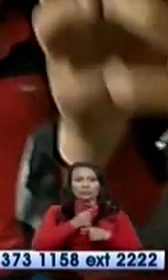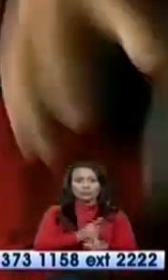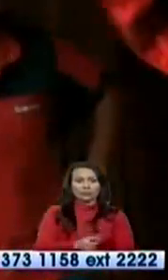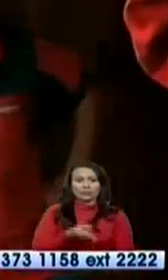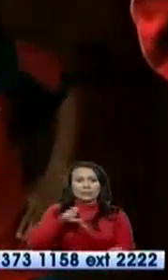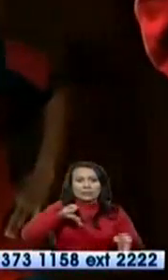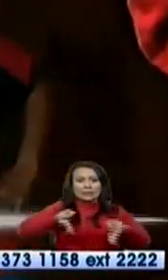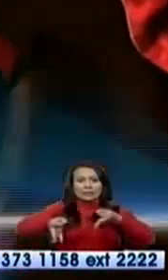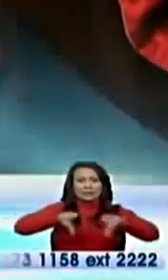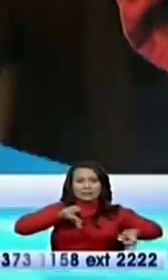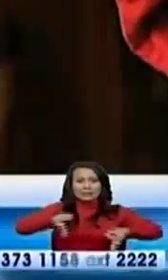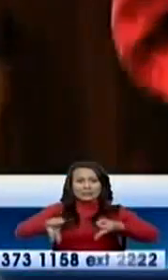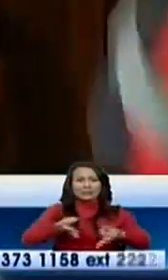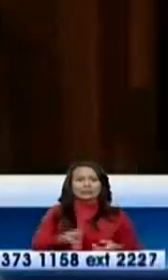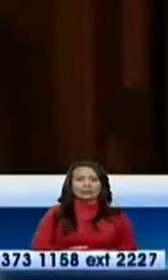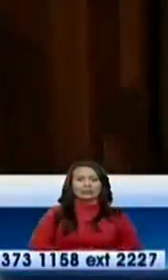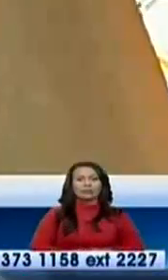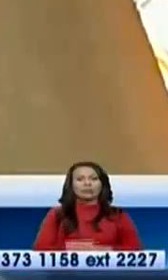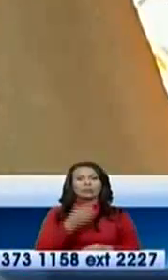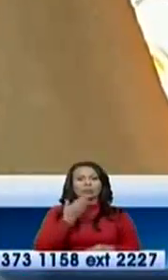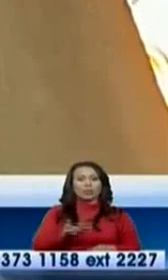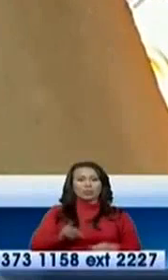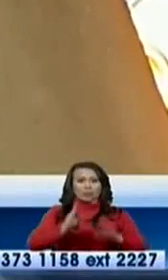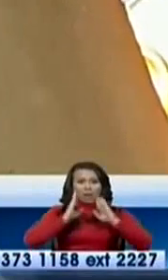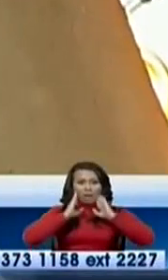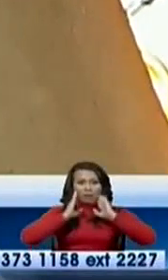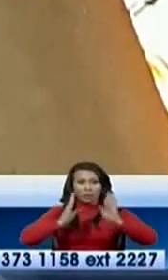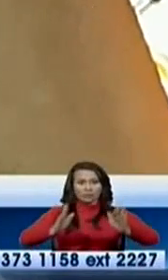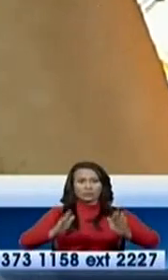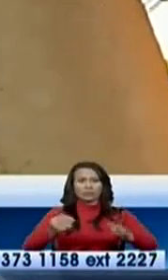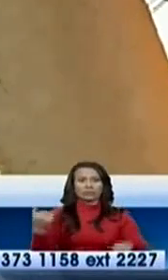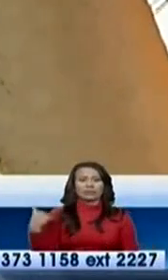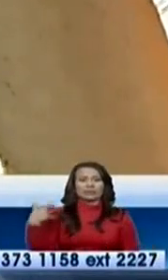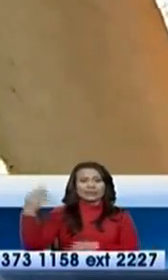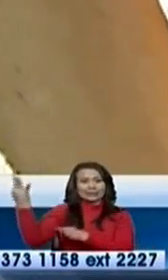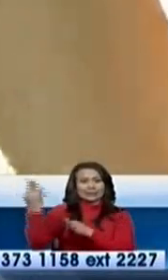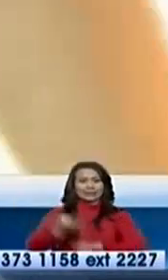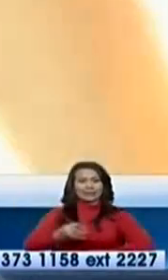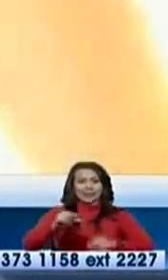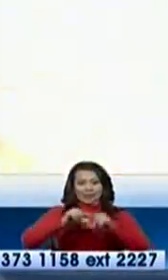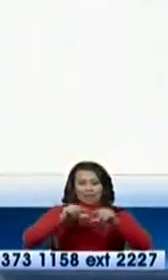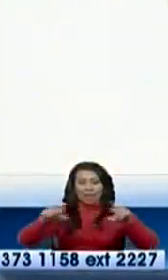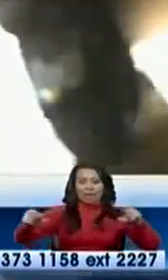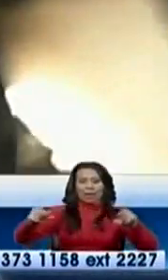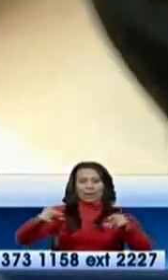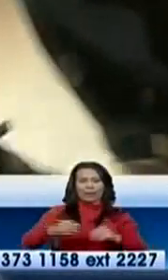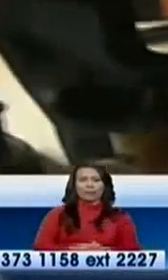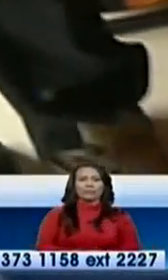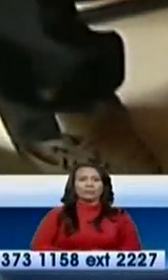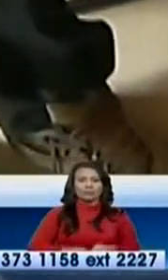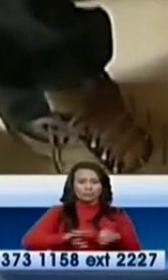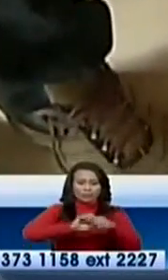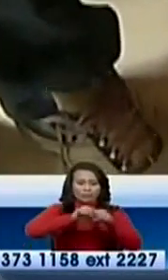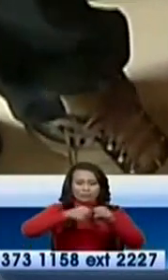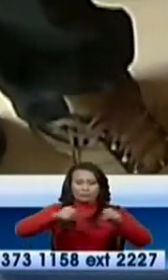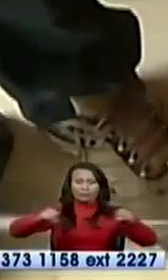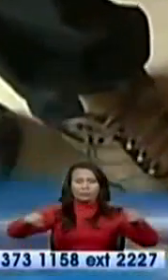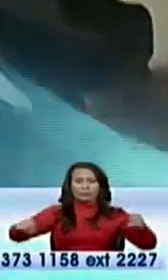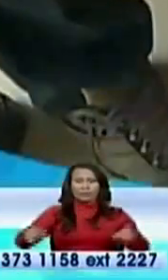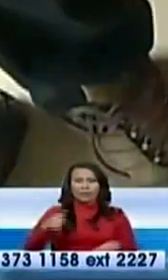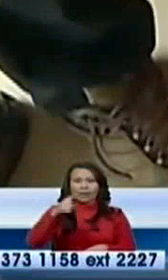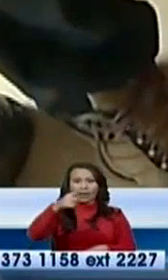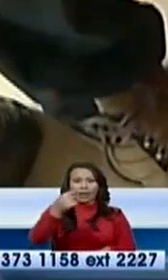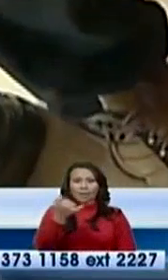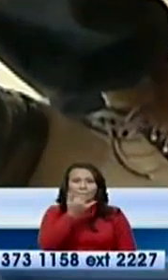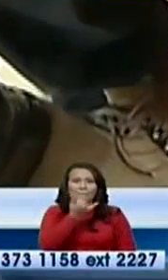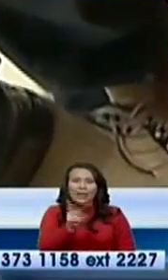énfasis en las prevenciones a tener con la calidad de la manguera. Una manguera absolutamente inadecuada versus